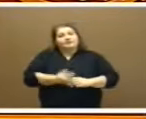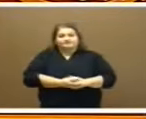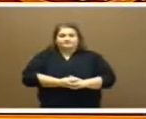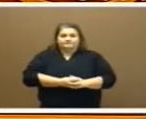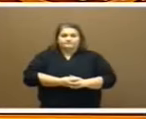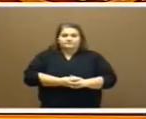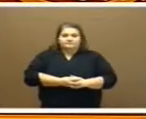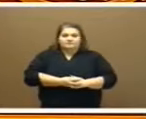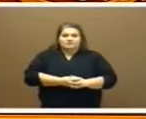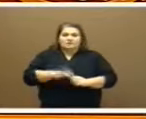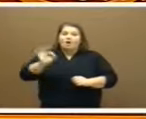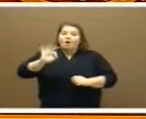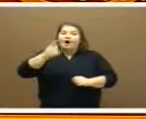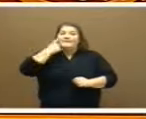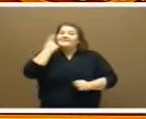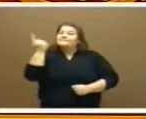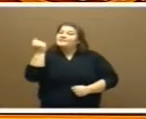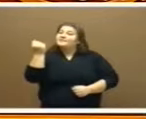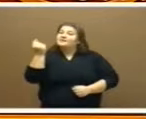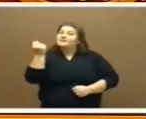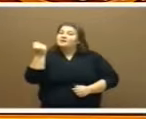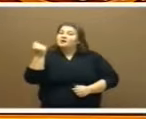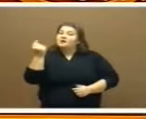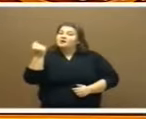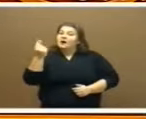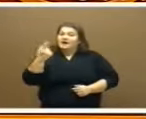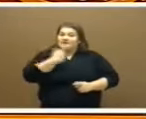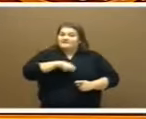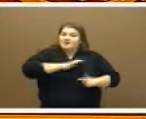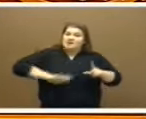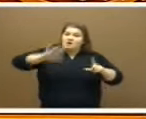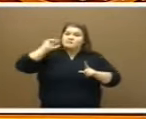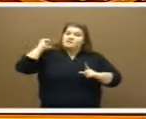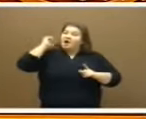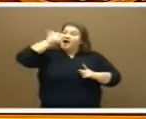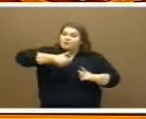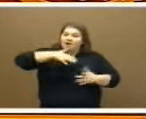Y a lo mejor había que ver qué poder adquisitivo han perdido los empleados públicos en este país en los últimos años,